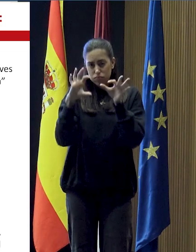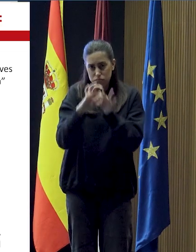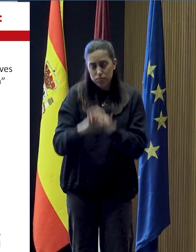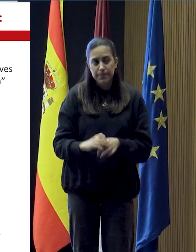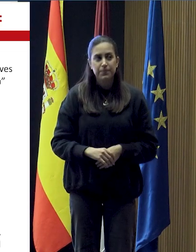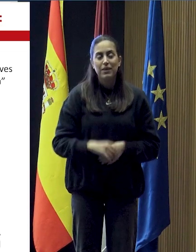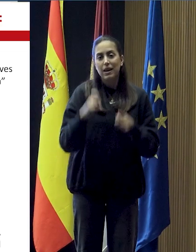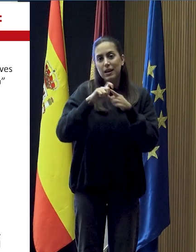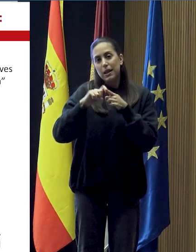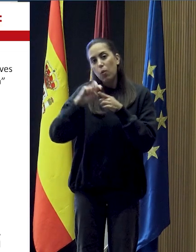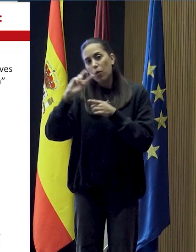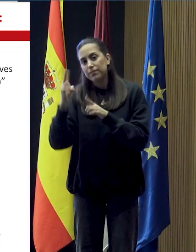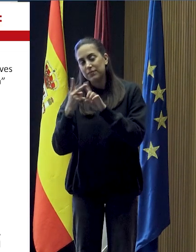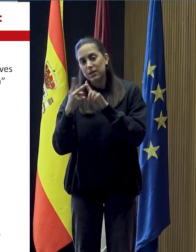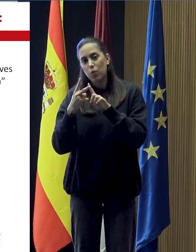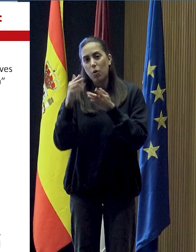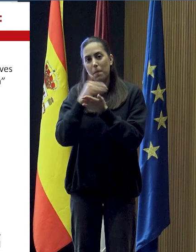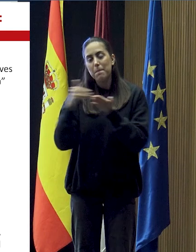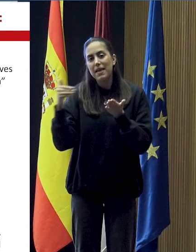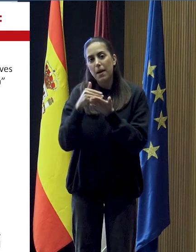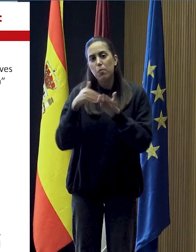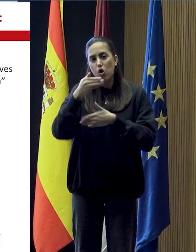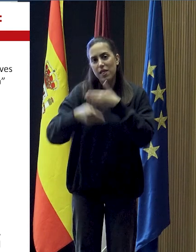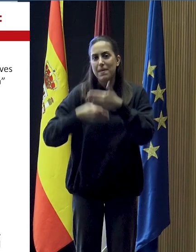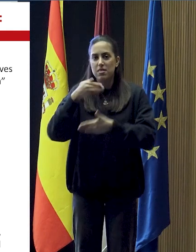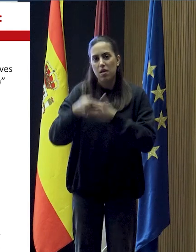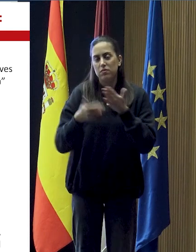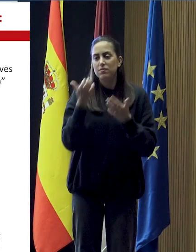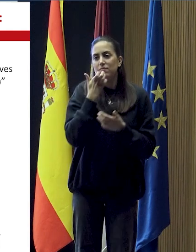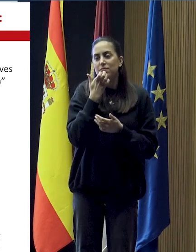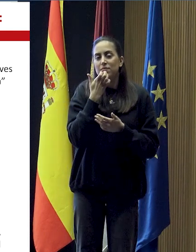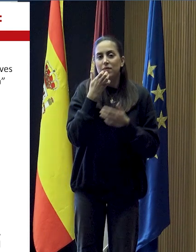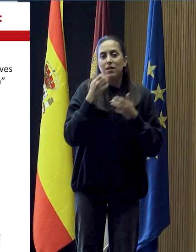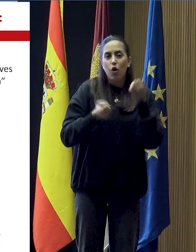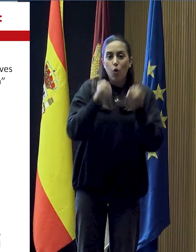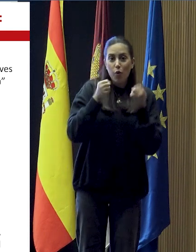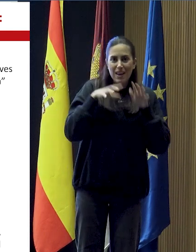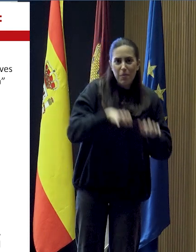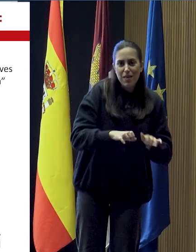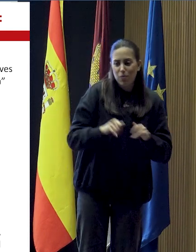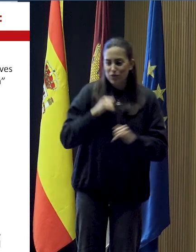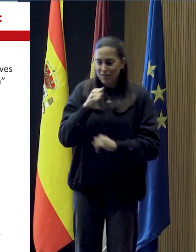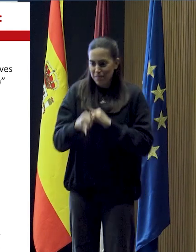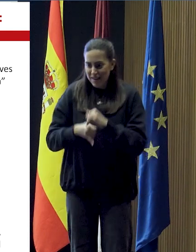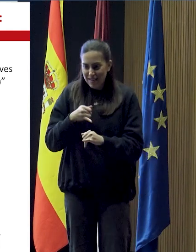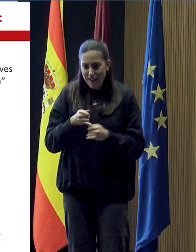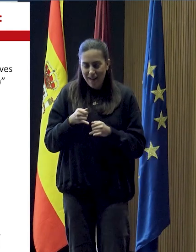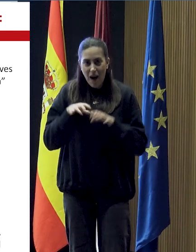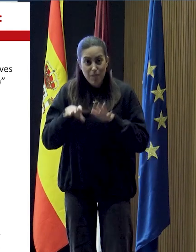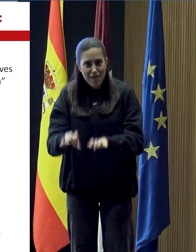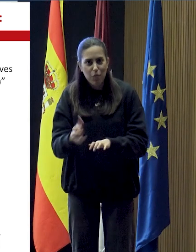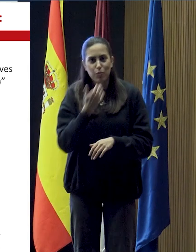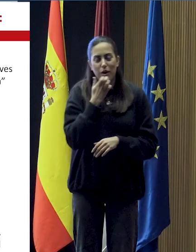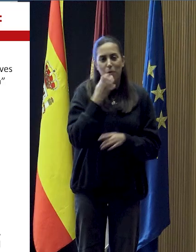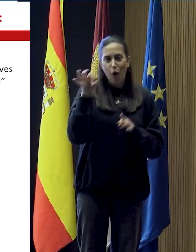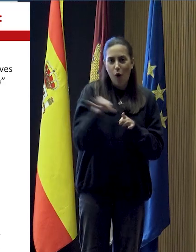memoria que nos queda es la memoria procedimental, la que utilizamos todos para aprender a conducir, para aprender a montar en bici, si habéis hecho cualquier tarea para